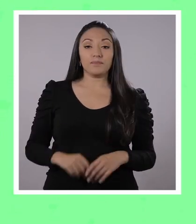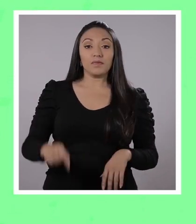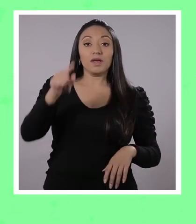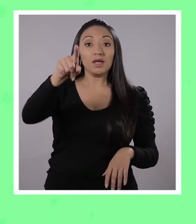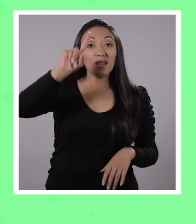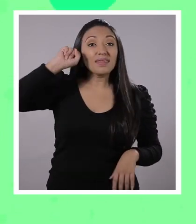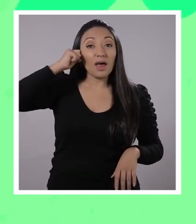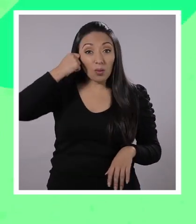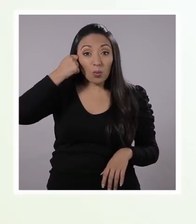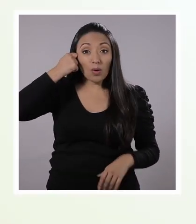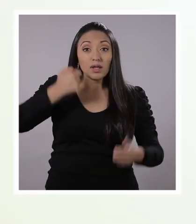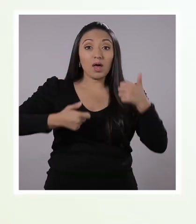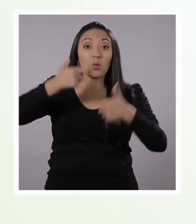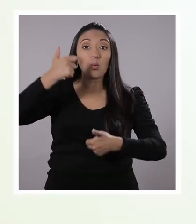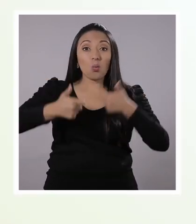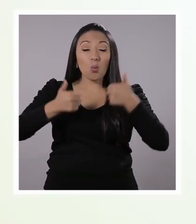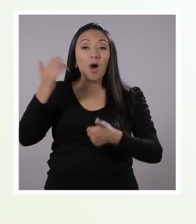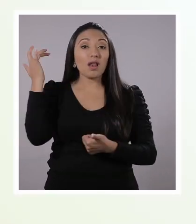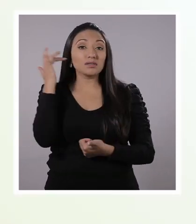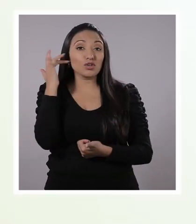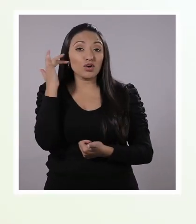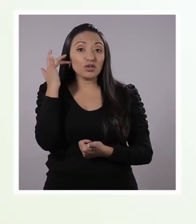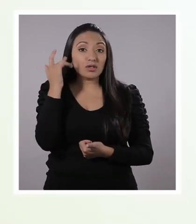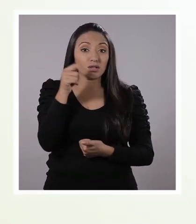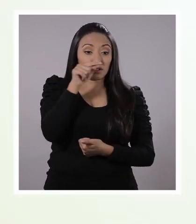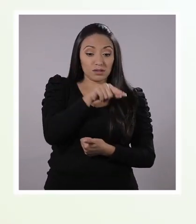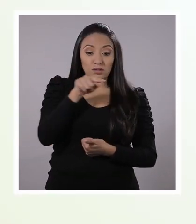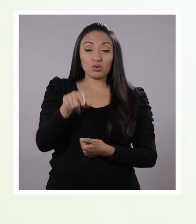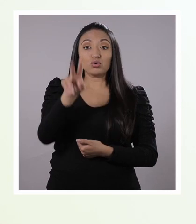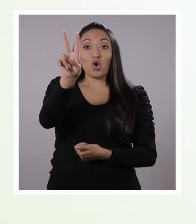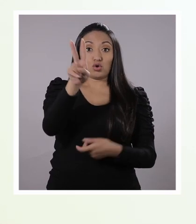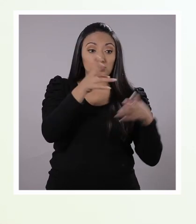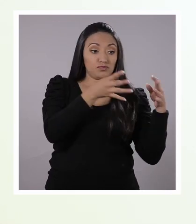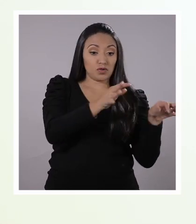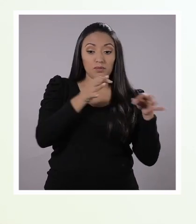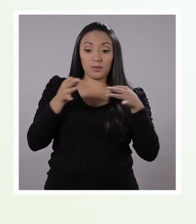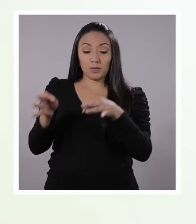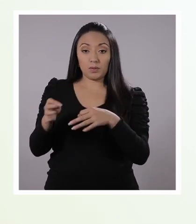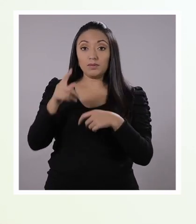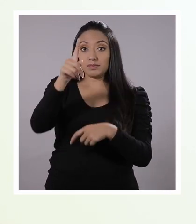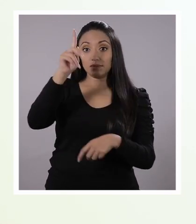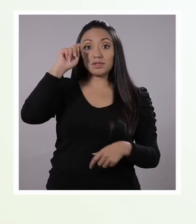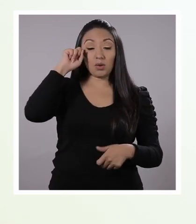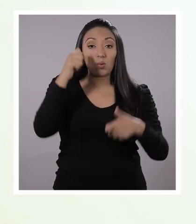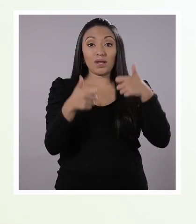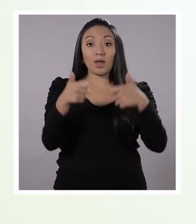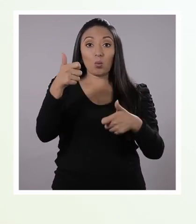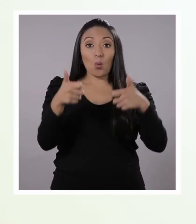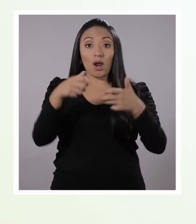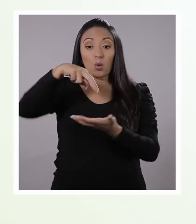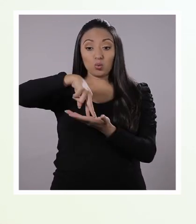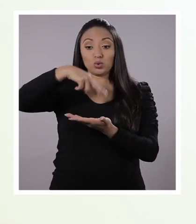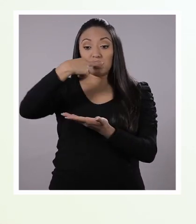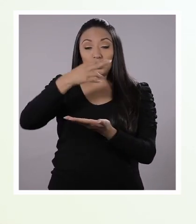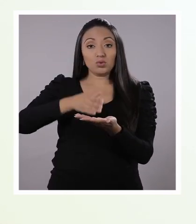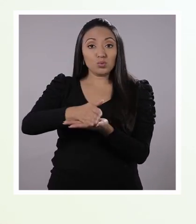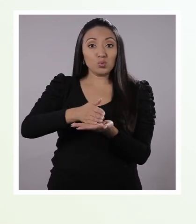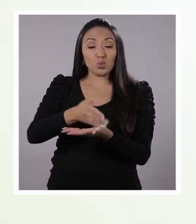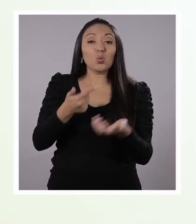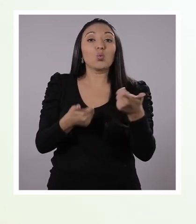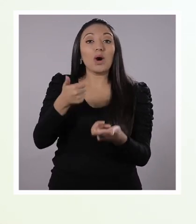Listo. Vamos a ver. Tenemos igual solamente dos sonidos. Recordemos qué